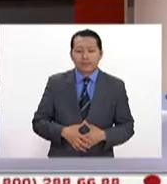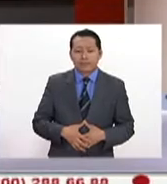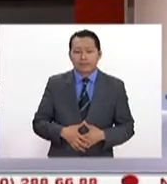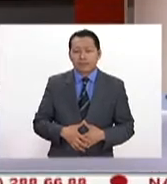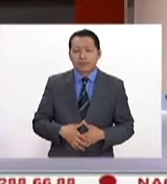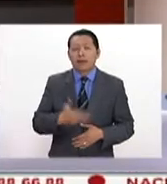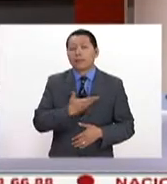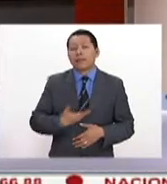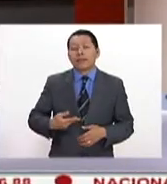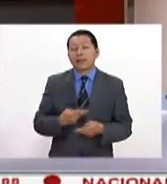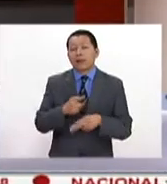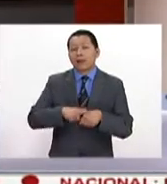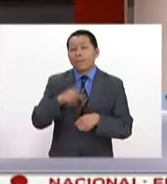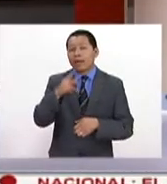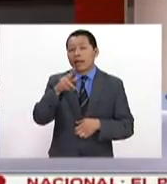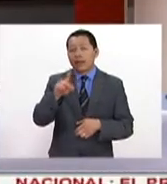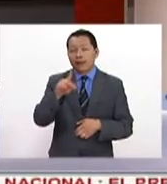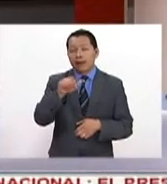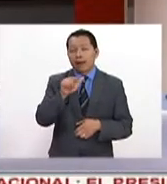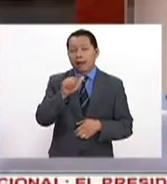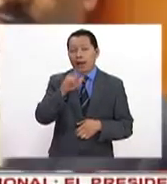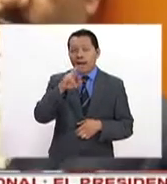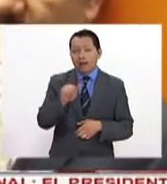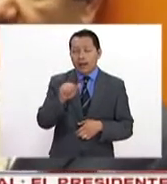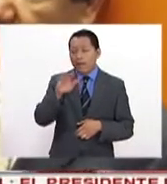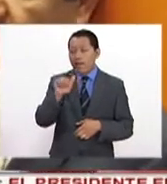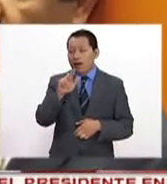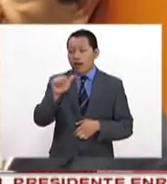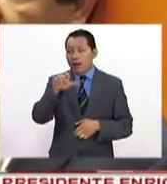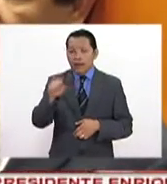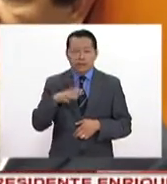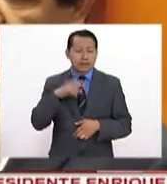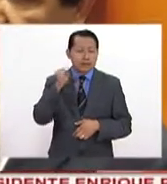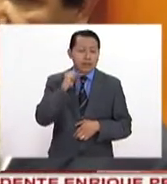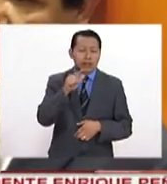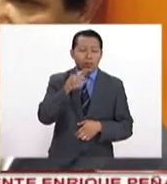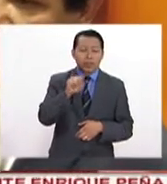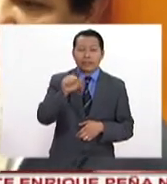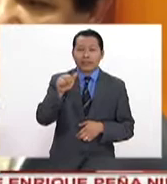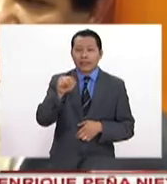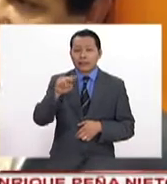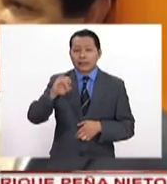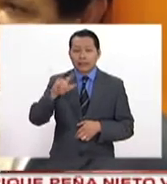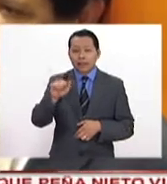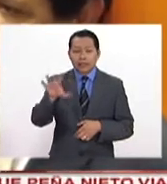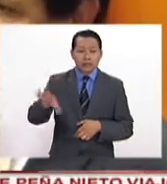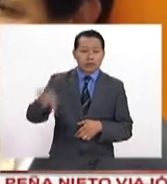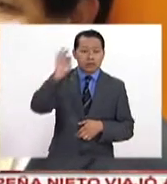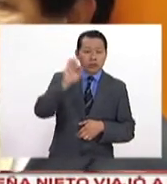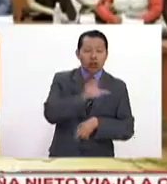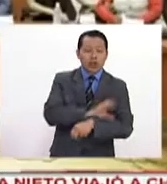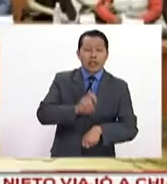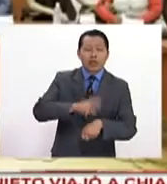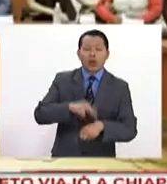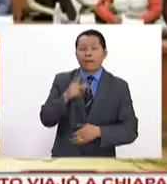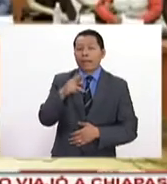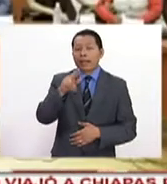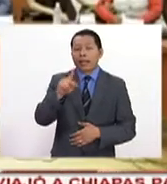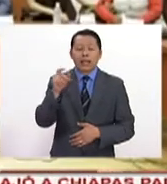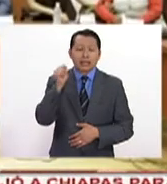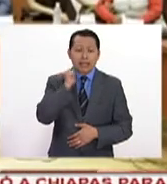La presidenta nacional del PRD, Alejandra Barrales, dio a conocer que el senador Luis Sánchez fue electo por unanimidad coordinador del PRD en el Senado.